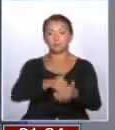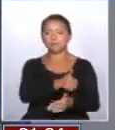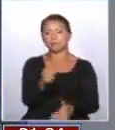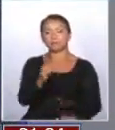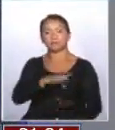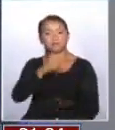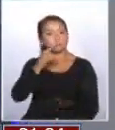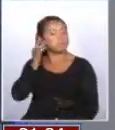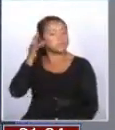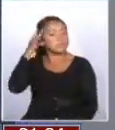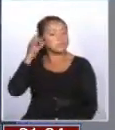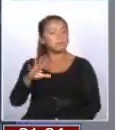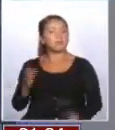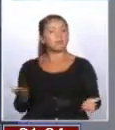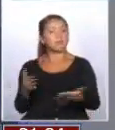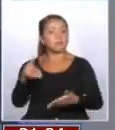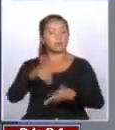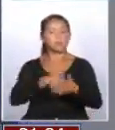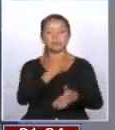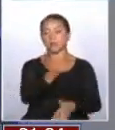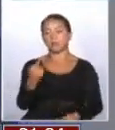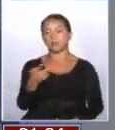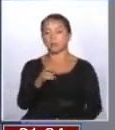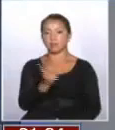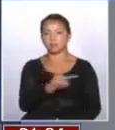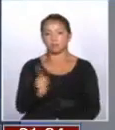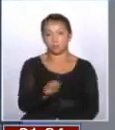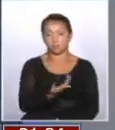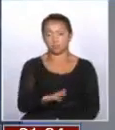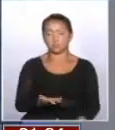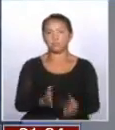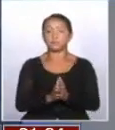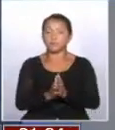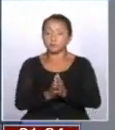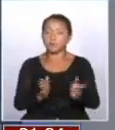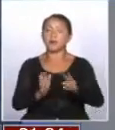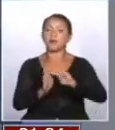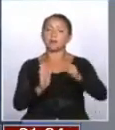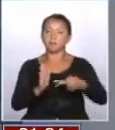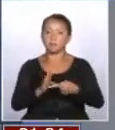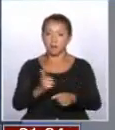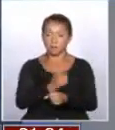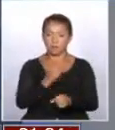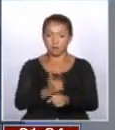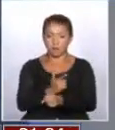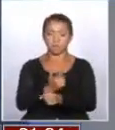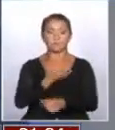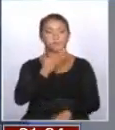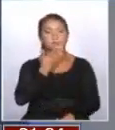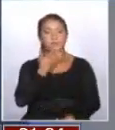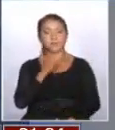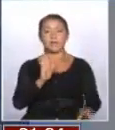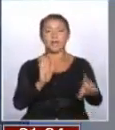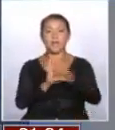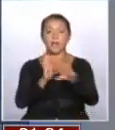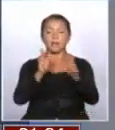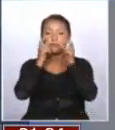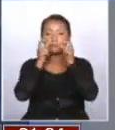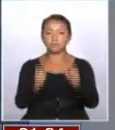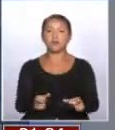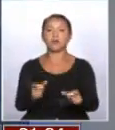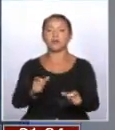y chilenas sepan cómo votaron cada uno de nosotros. Tanto la reforma laboral como en la ley que regula